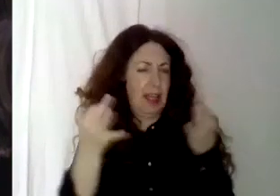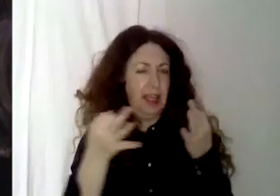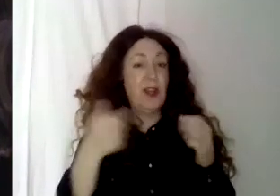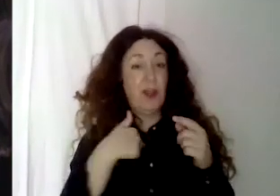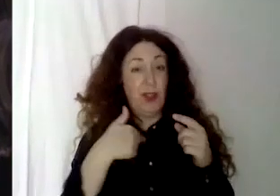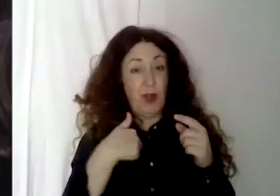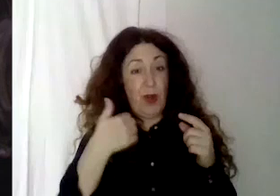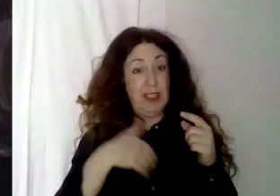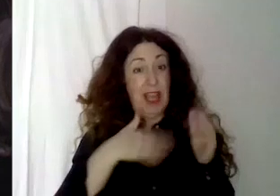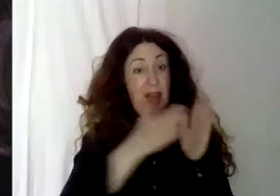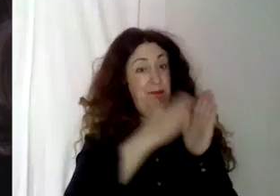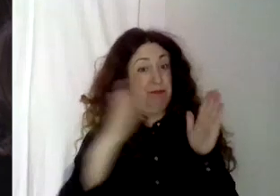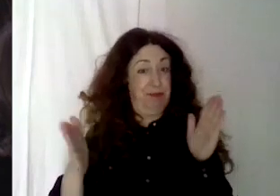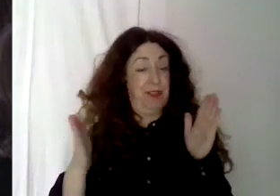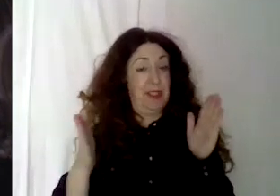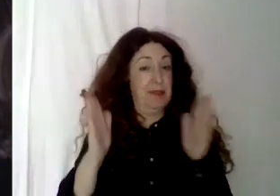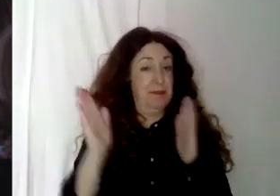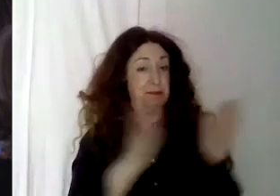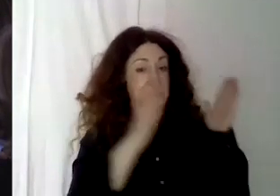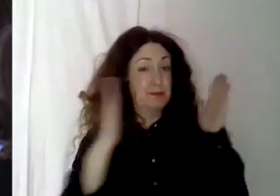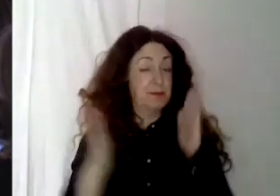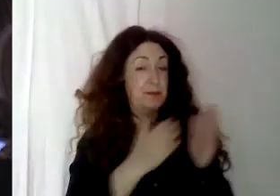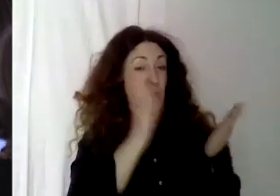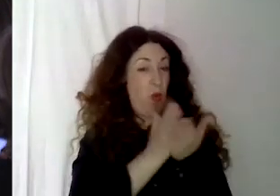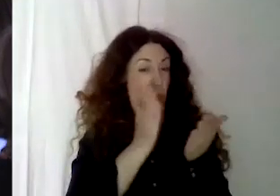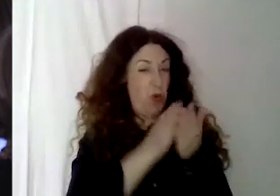a lo largo de este curso. La obra de arte